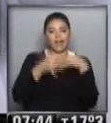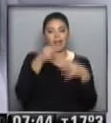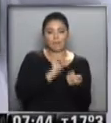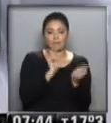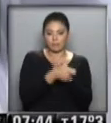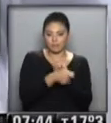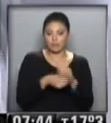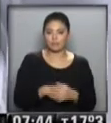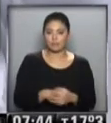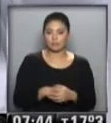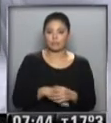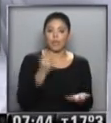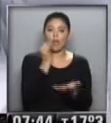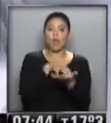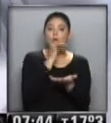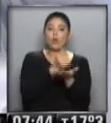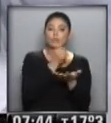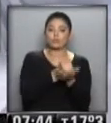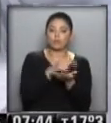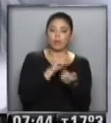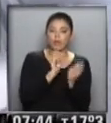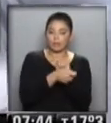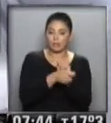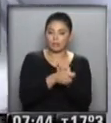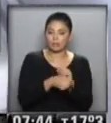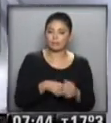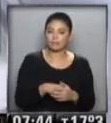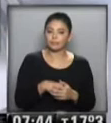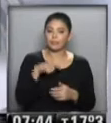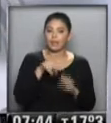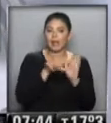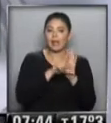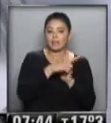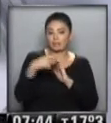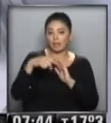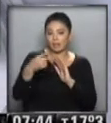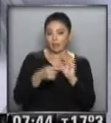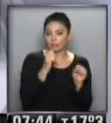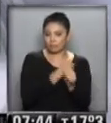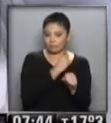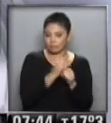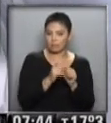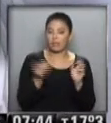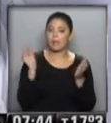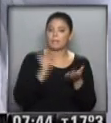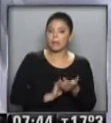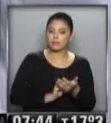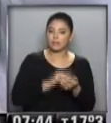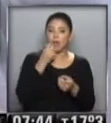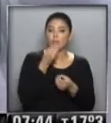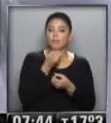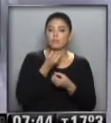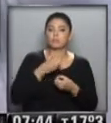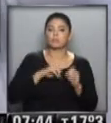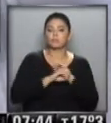justicia reforma del consejo de la magistratura recién hablamos va a ser ley la próxima semana lo mismo va a ocurrir con la publicación en internet